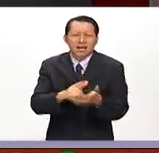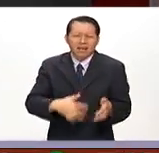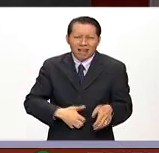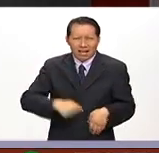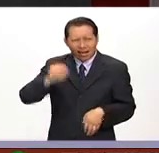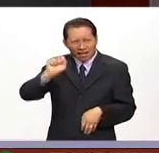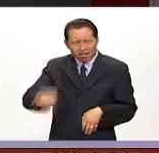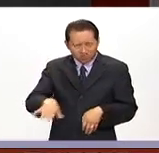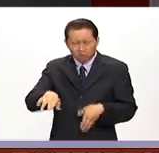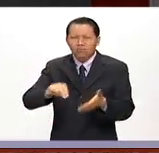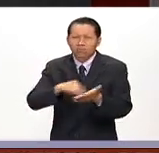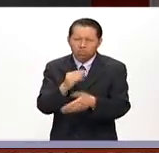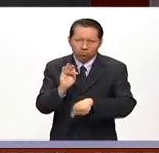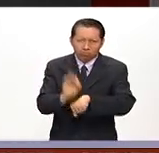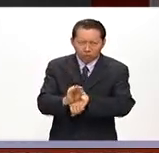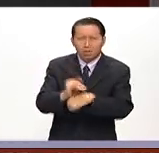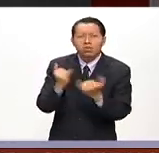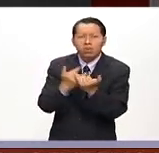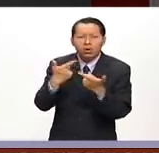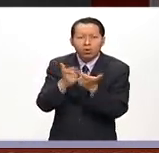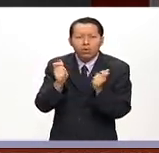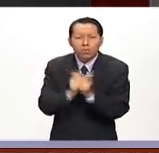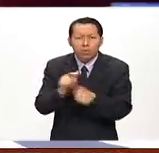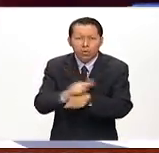comunidad lésbico-gay.